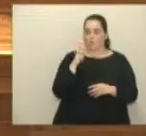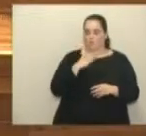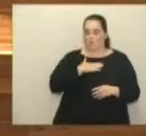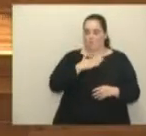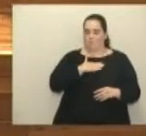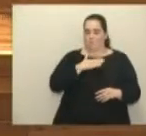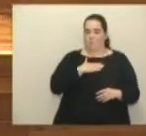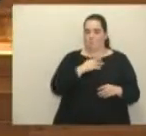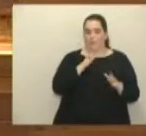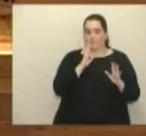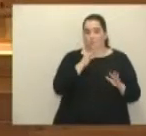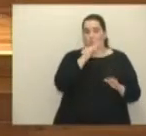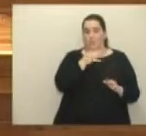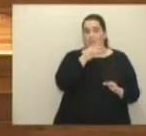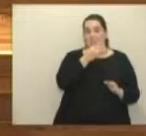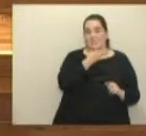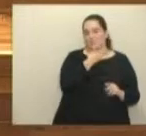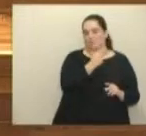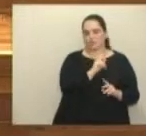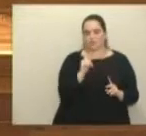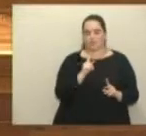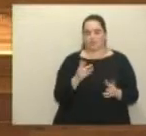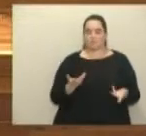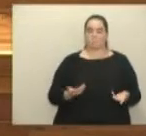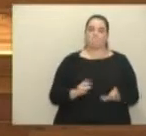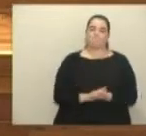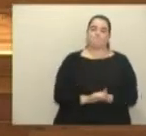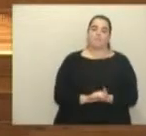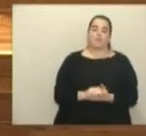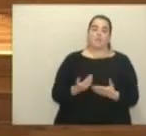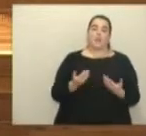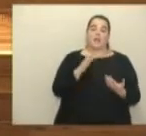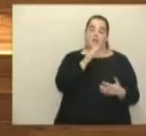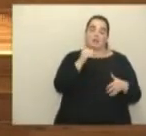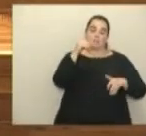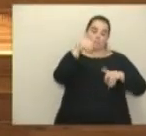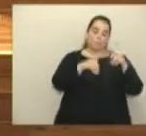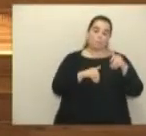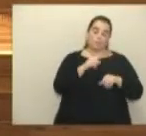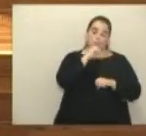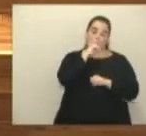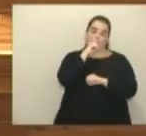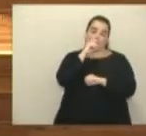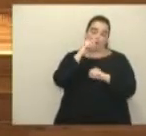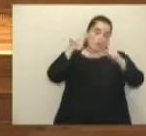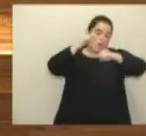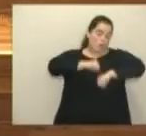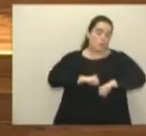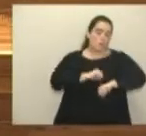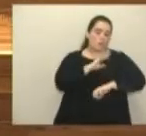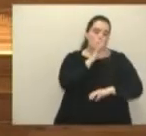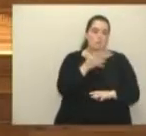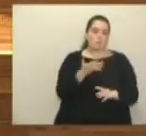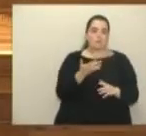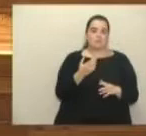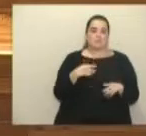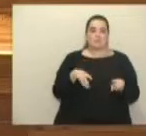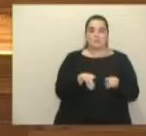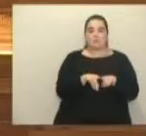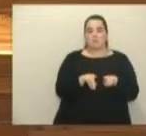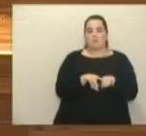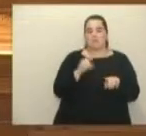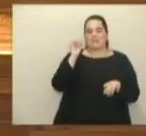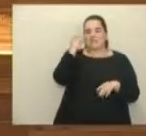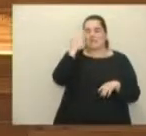ser conocidos. En fin, votaremos a favor de la proposición presentada, porque es un principio general al que yo creo que